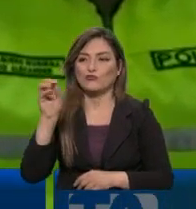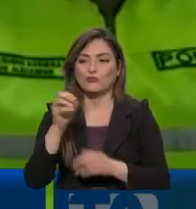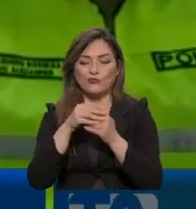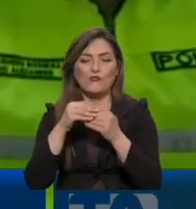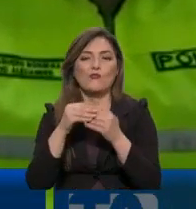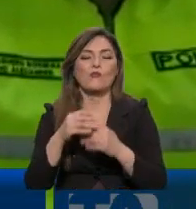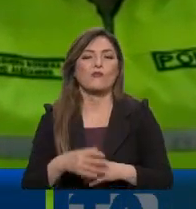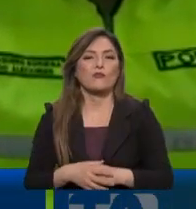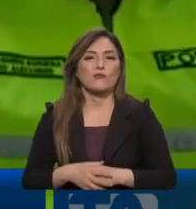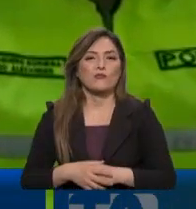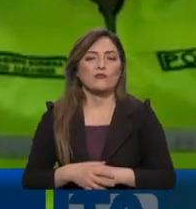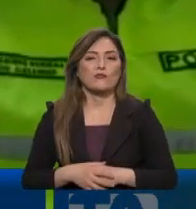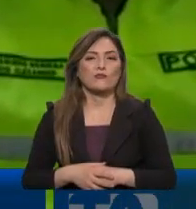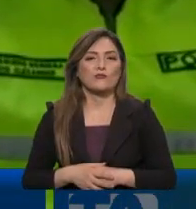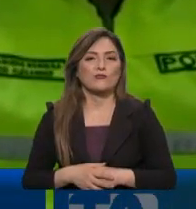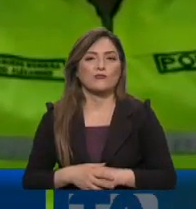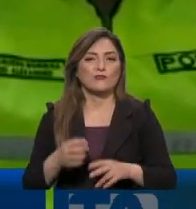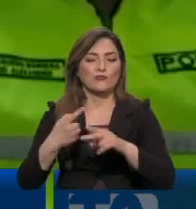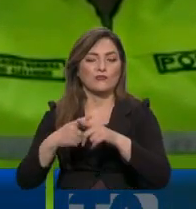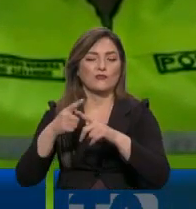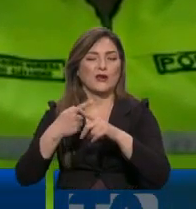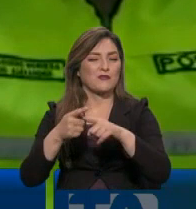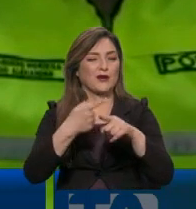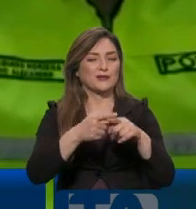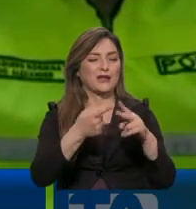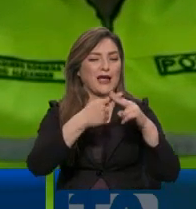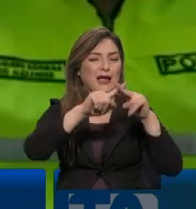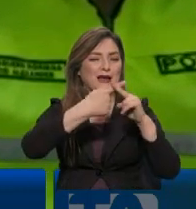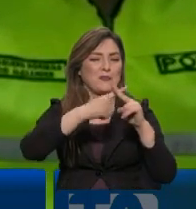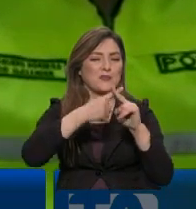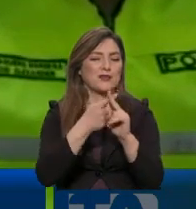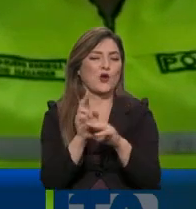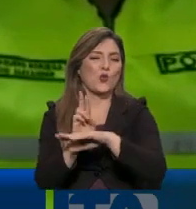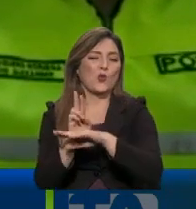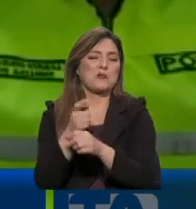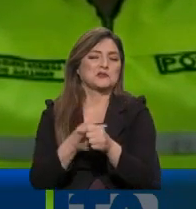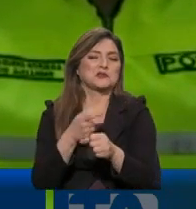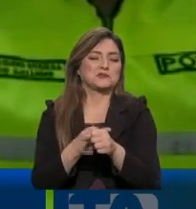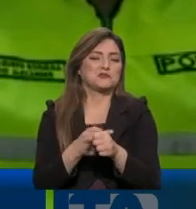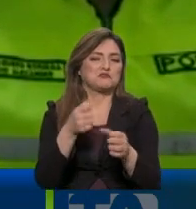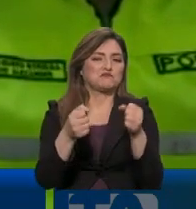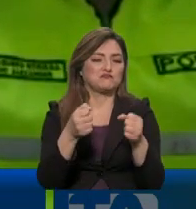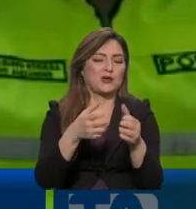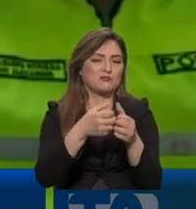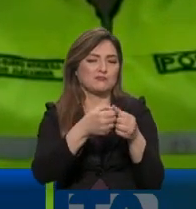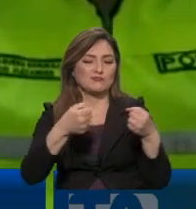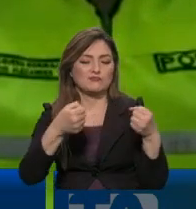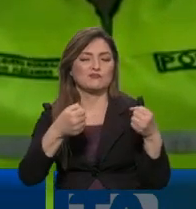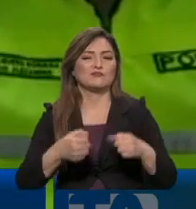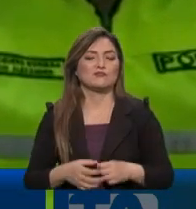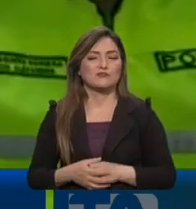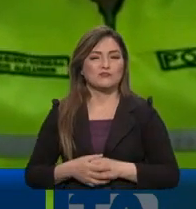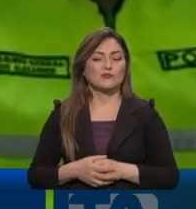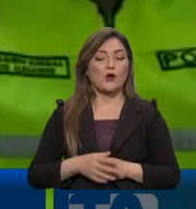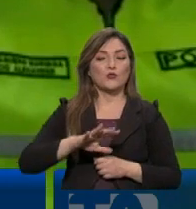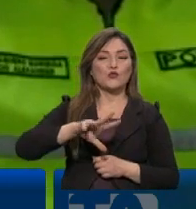$120. Identifican también varias herramientas que eran utilizadas específicamente para abrir los vehículos y proceder a